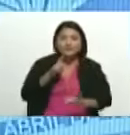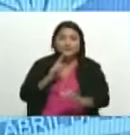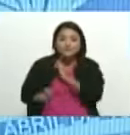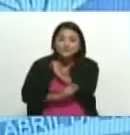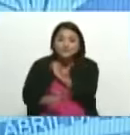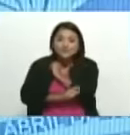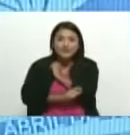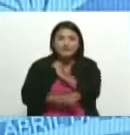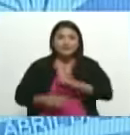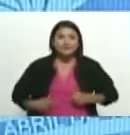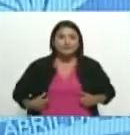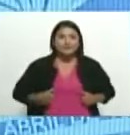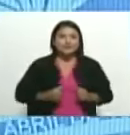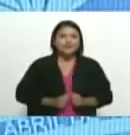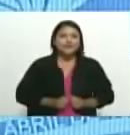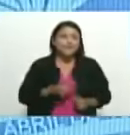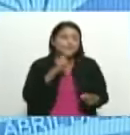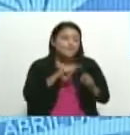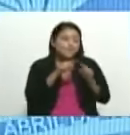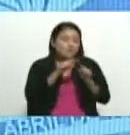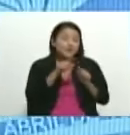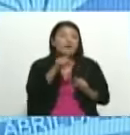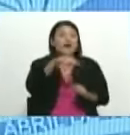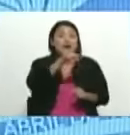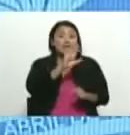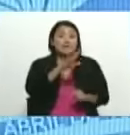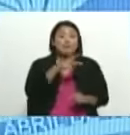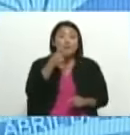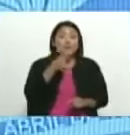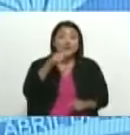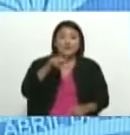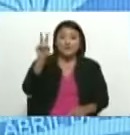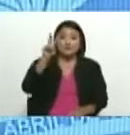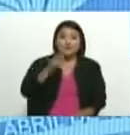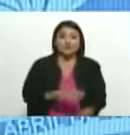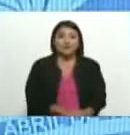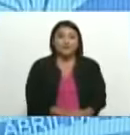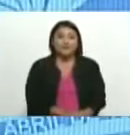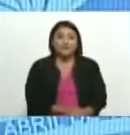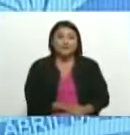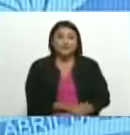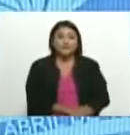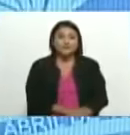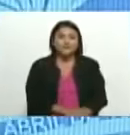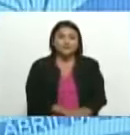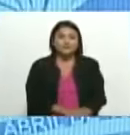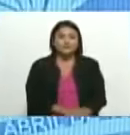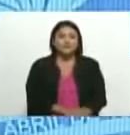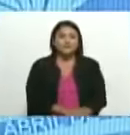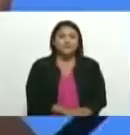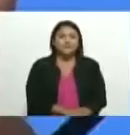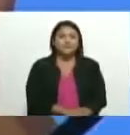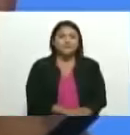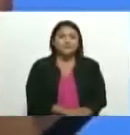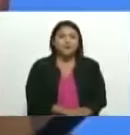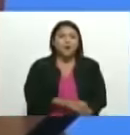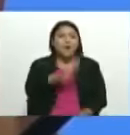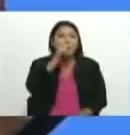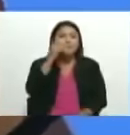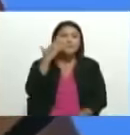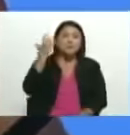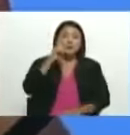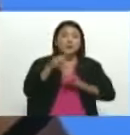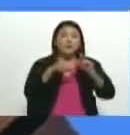que sepan un poco de la picaresca política venezolana. Aquí está, mira, este es el post de Eugenio